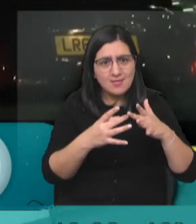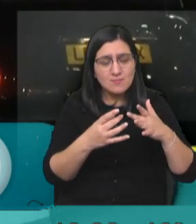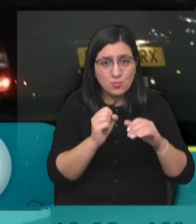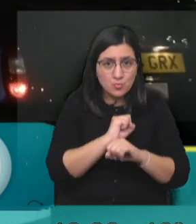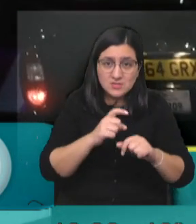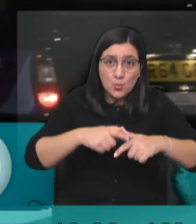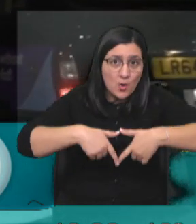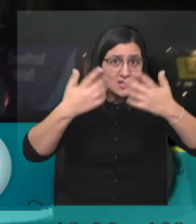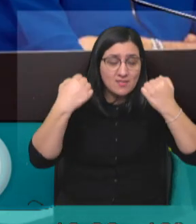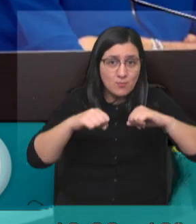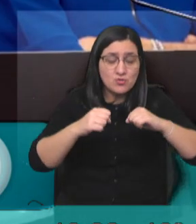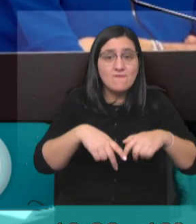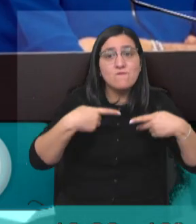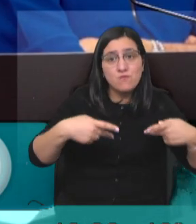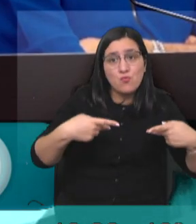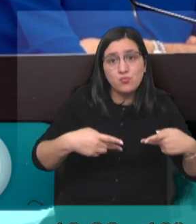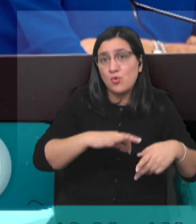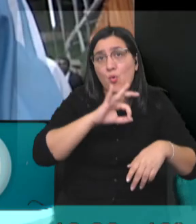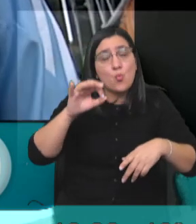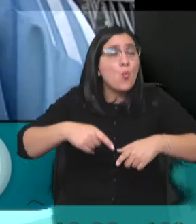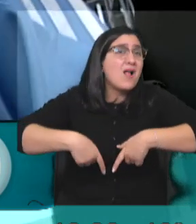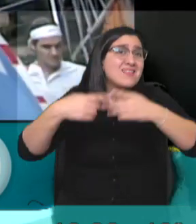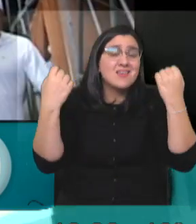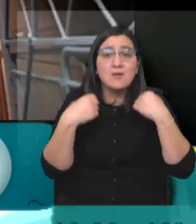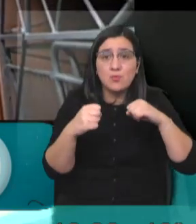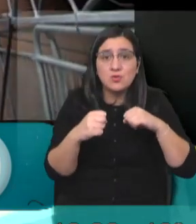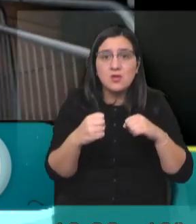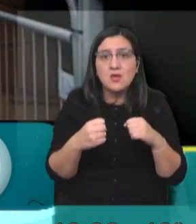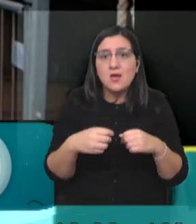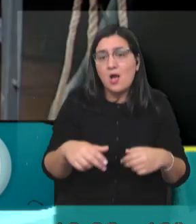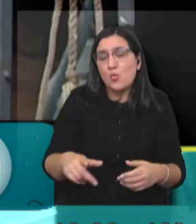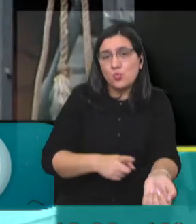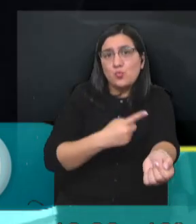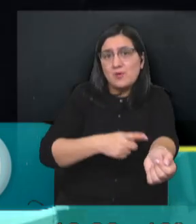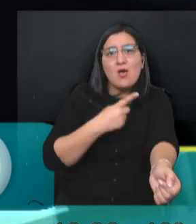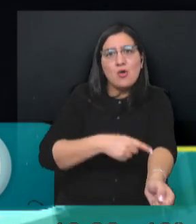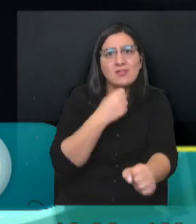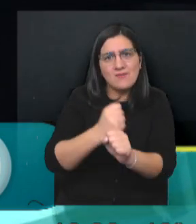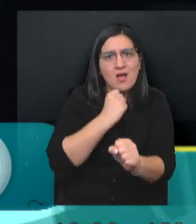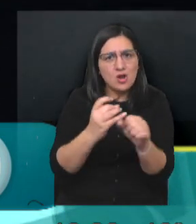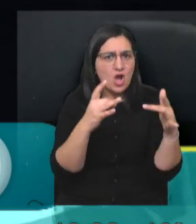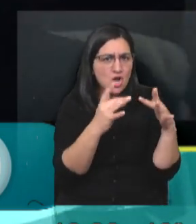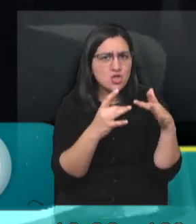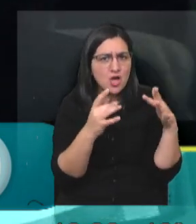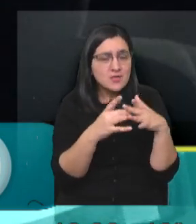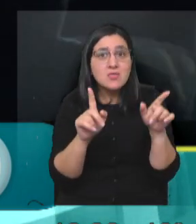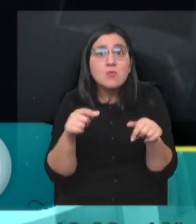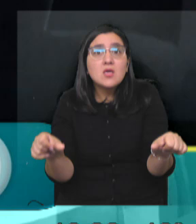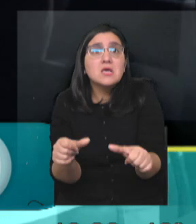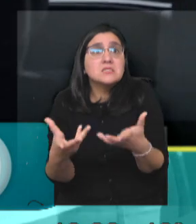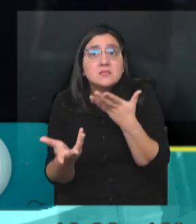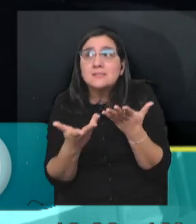otro deporte, el fútbol, que es lo que uno está más familiarizado, ocurre eso de, bueno, terminás la carrera y después ¿qué?